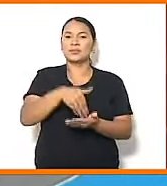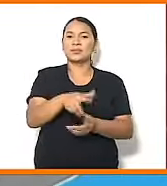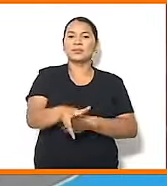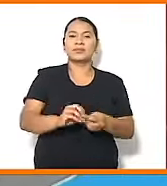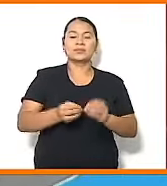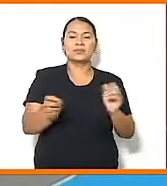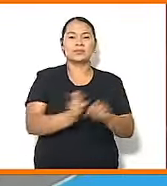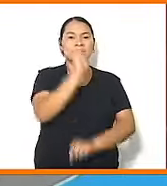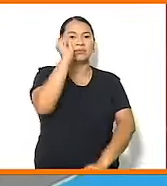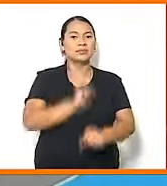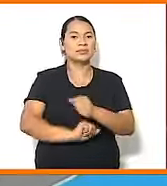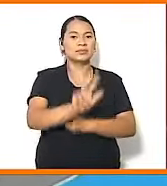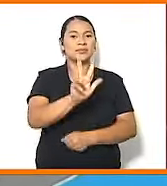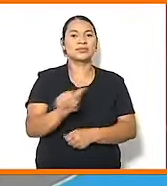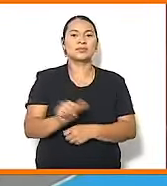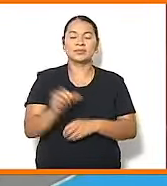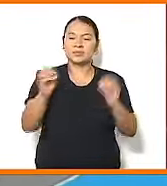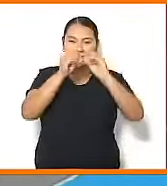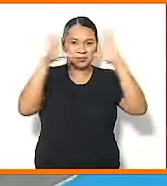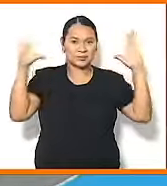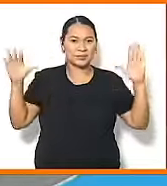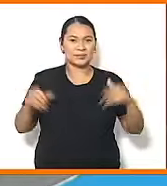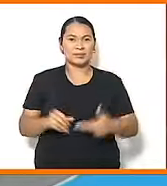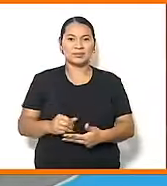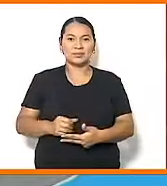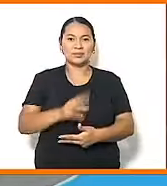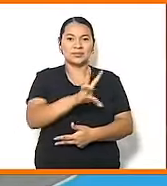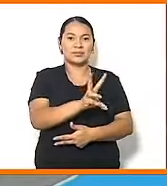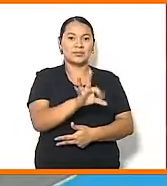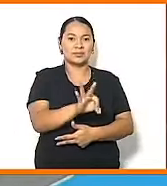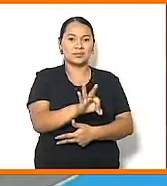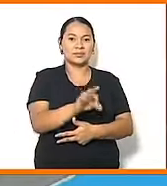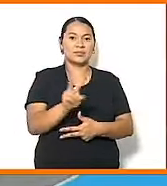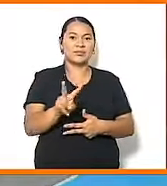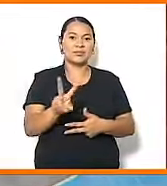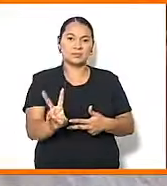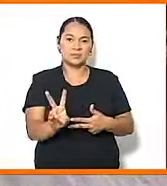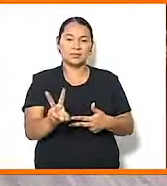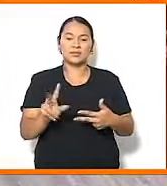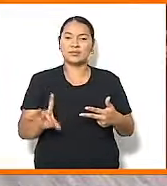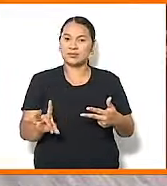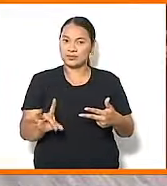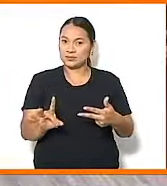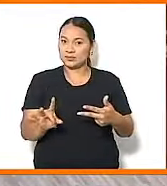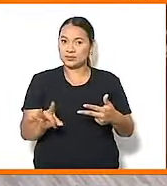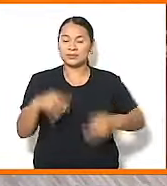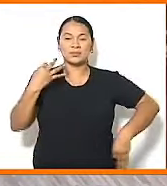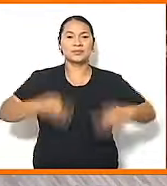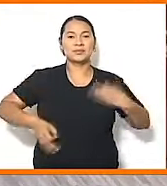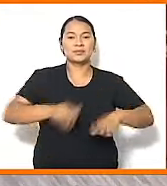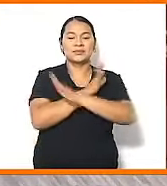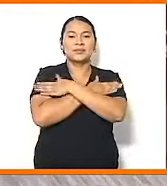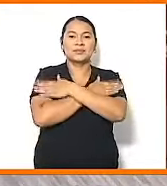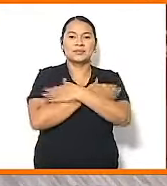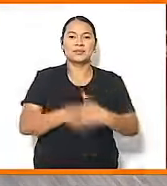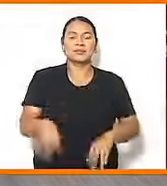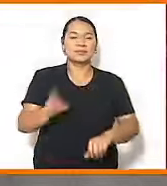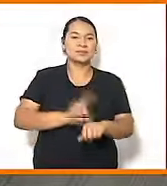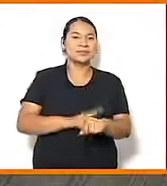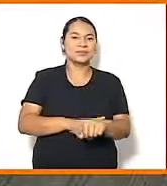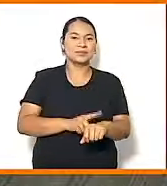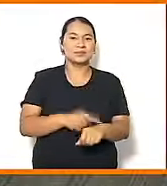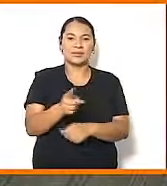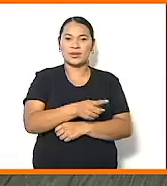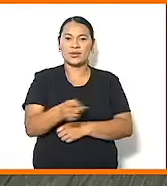Pega 3 en esta mañana son 69, 27 y 18, felicidades. Ahora sí, ha llegado el momento de que